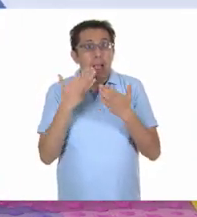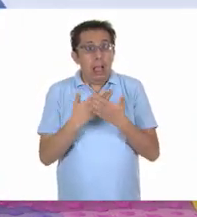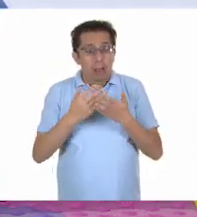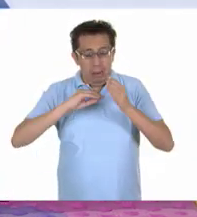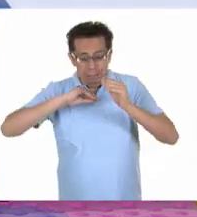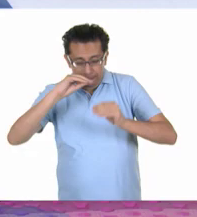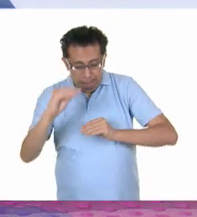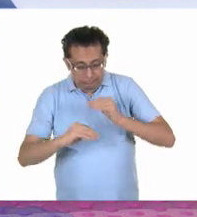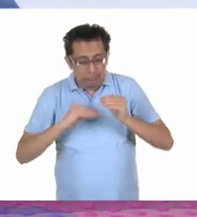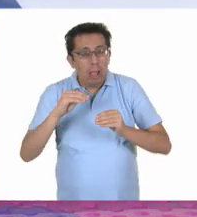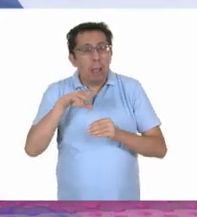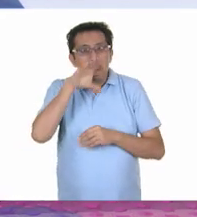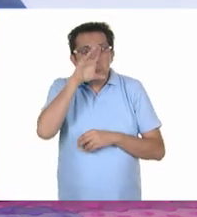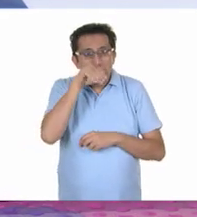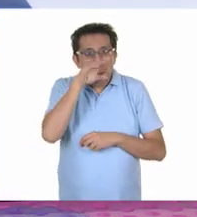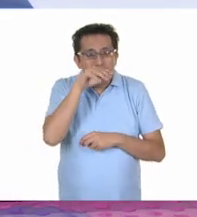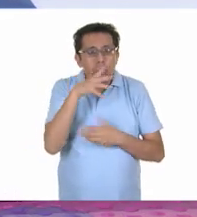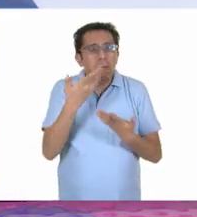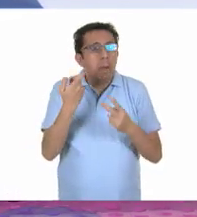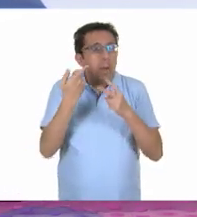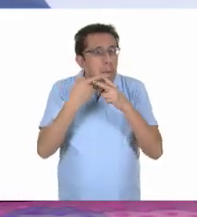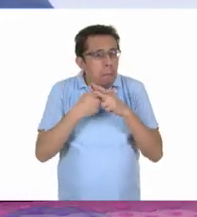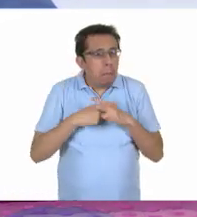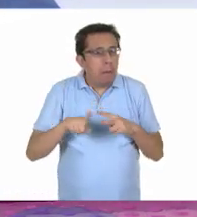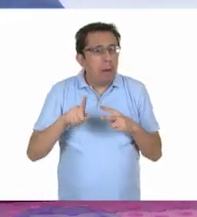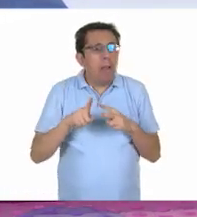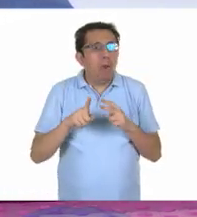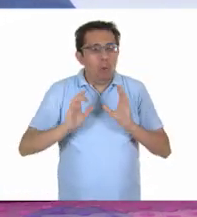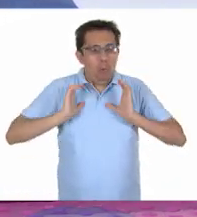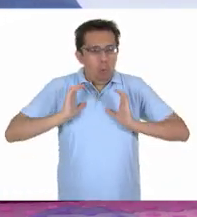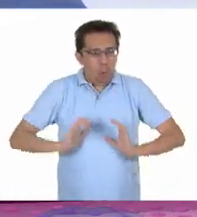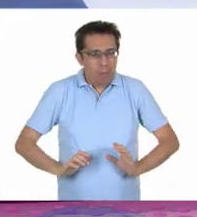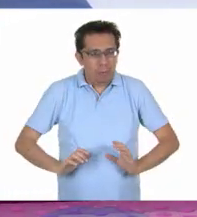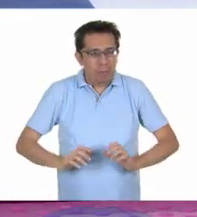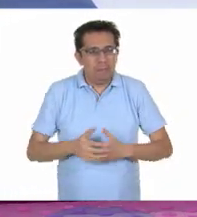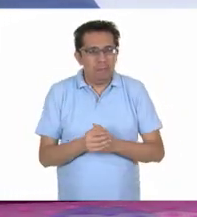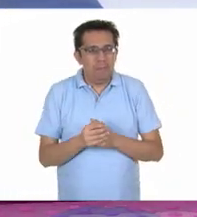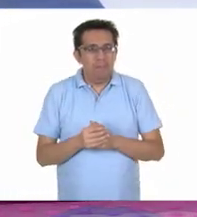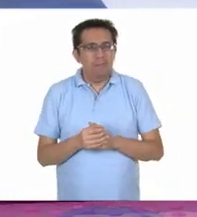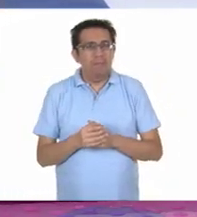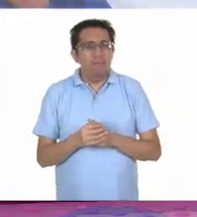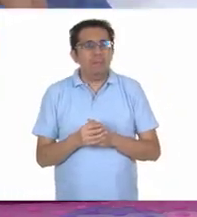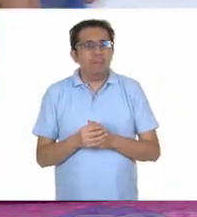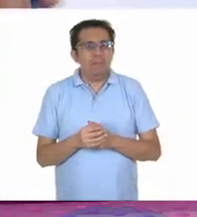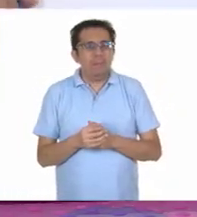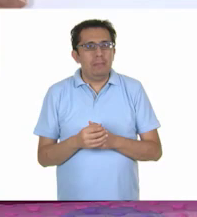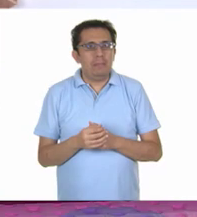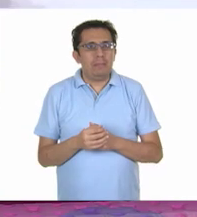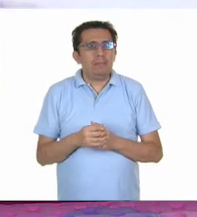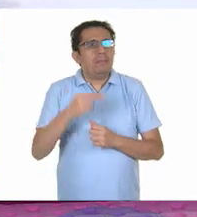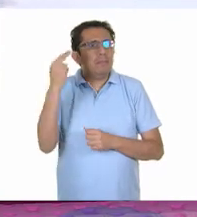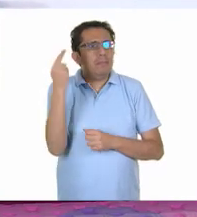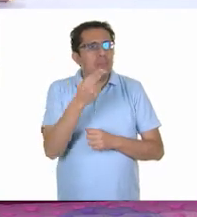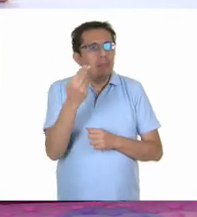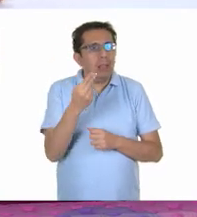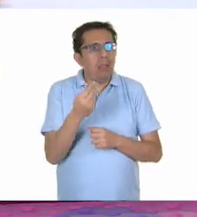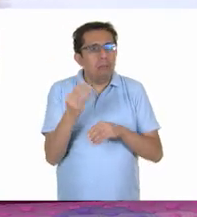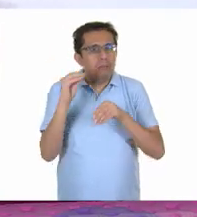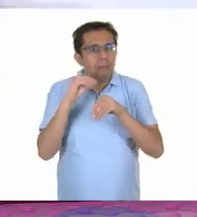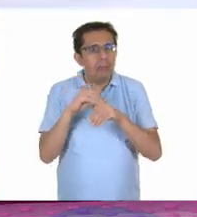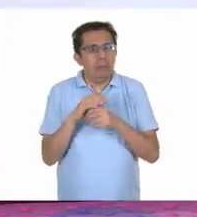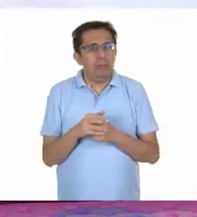Muy bien. Entonces, para comenzar a construir nuestro pato, ¿qué les parece si primero hacemos el cuerpo?